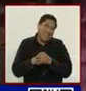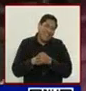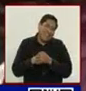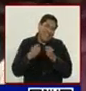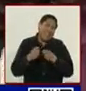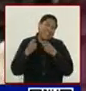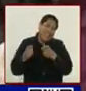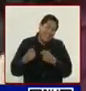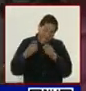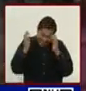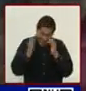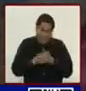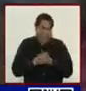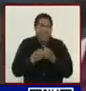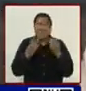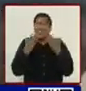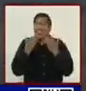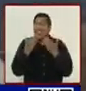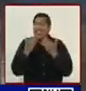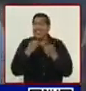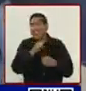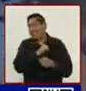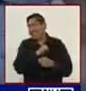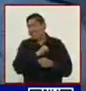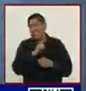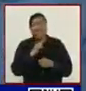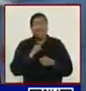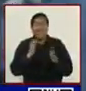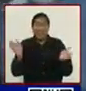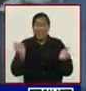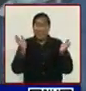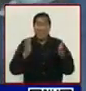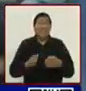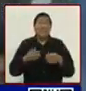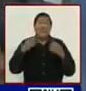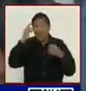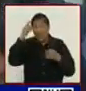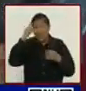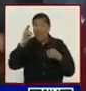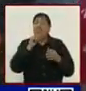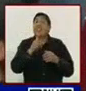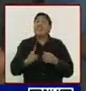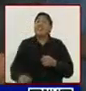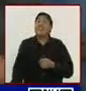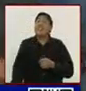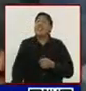regalar. Para regalar. Ok, muchísimas gracias, muy amable, no lo molesto más. Bueno, hola chicos, ¿cómo